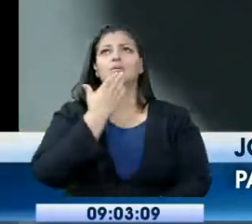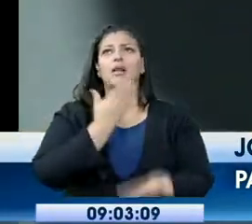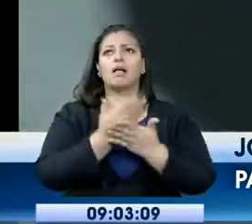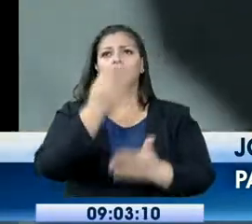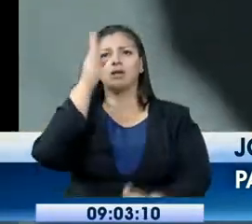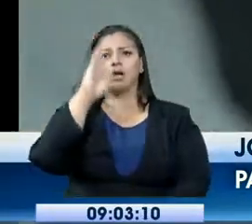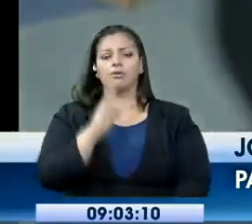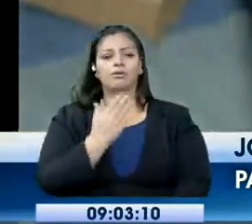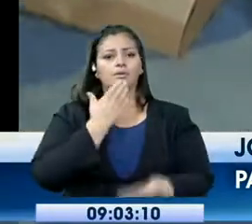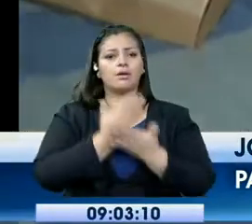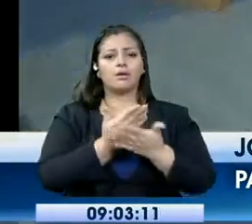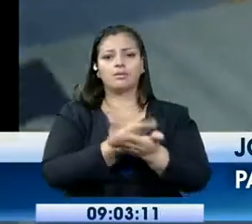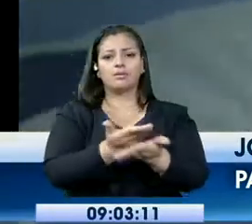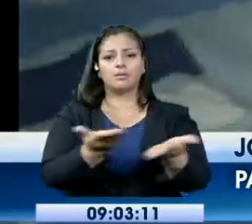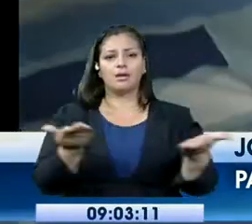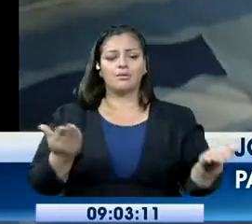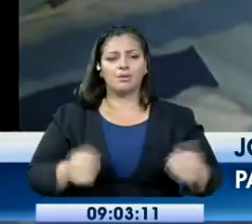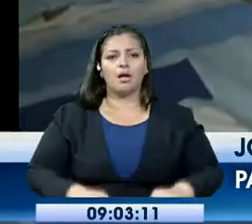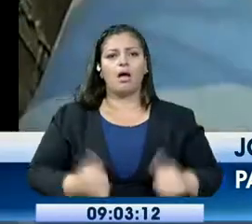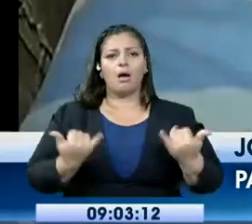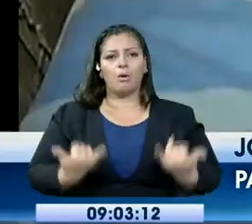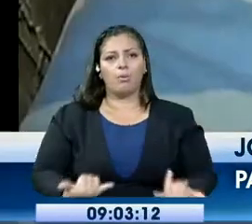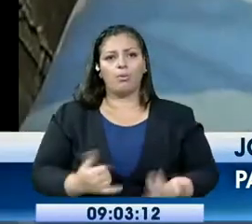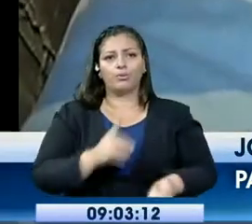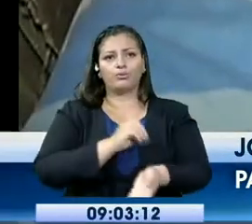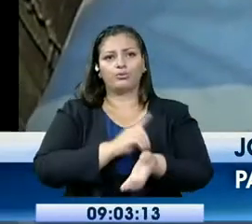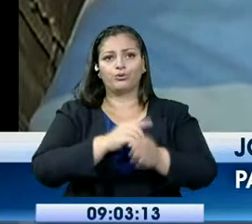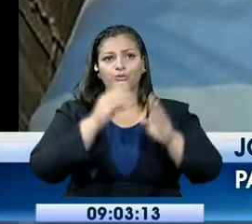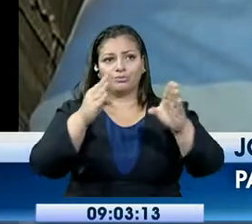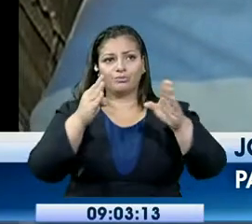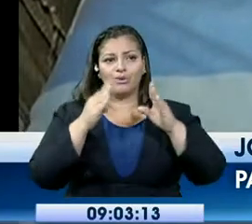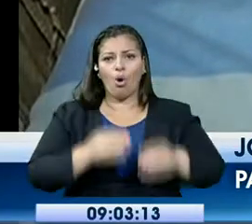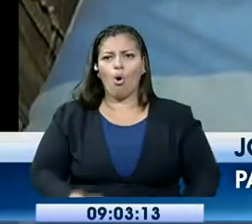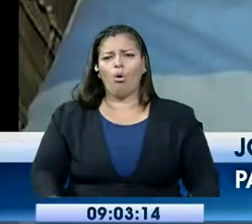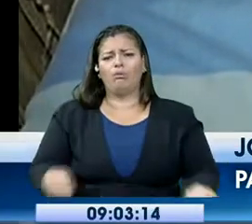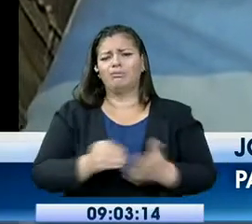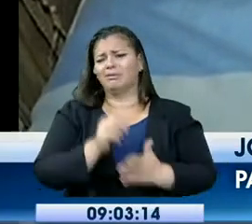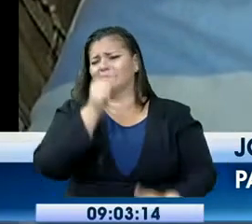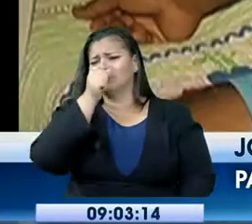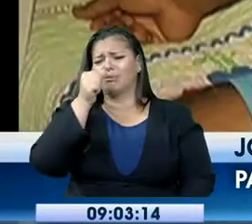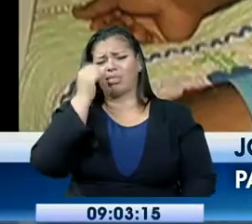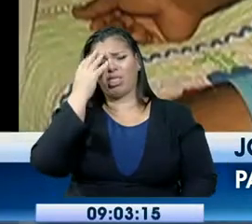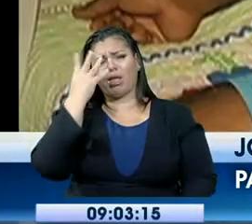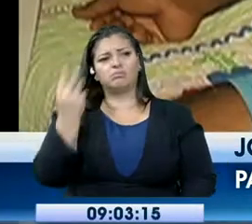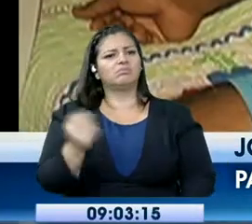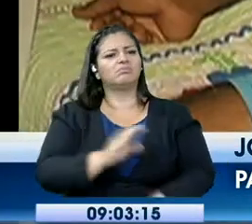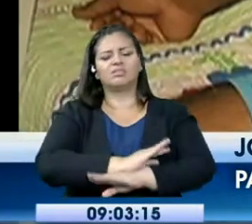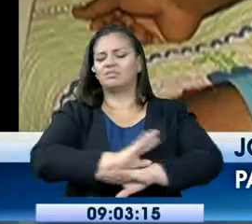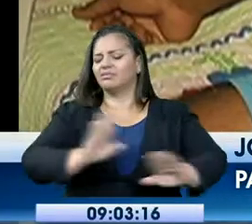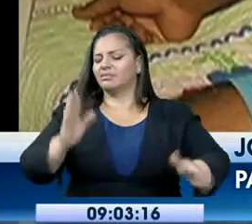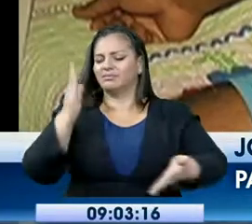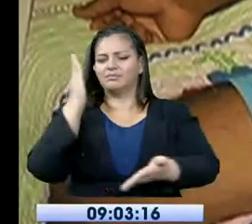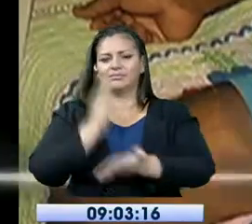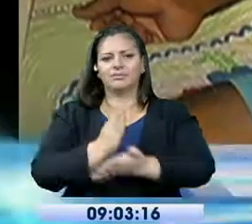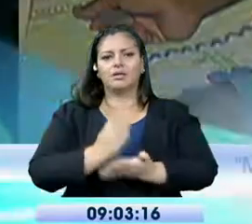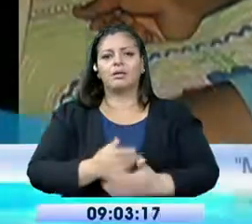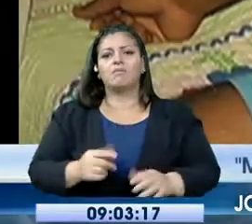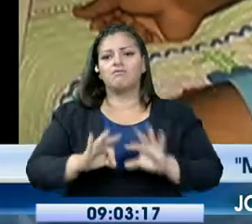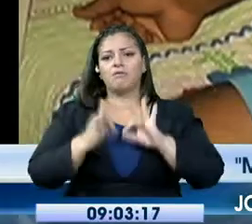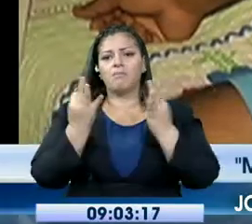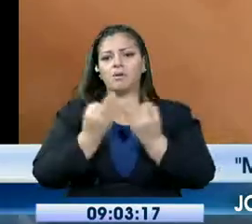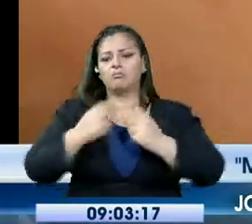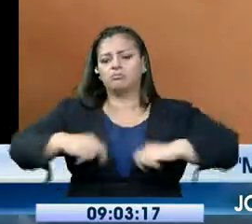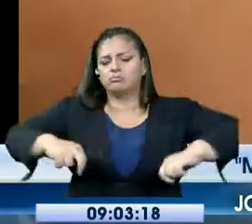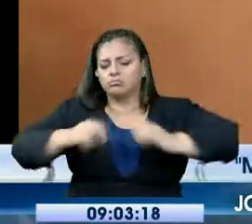pues estoy recibiendo este tratamiento. No quiero volver a recaer y gracias a Dios estoy orando con mi familia.